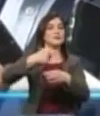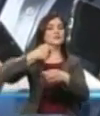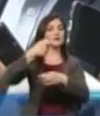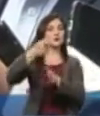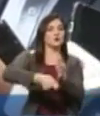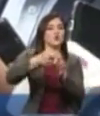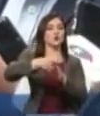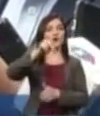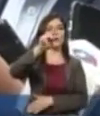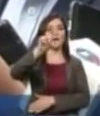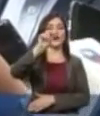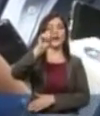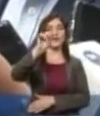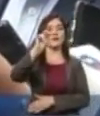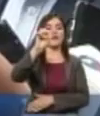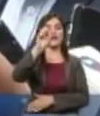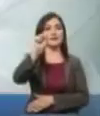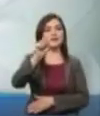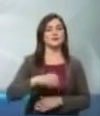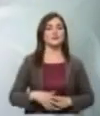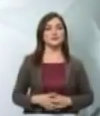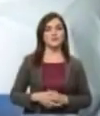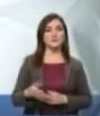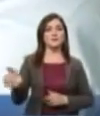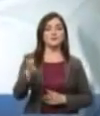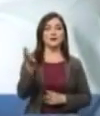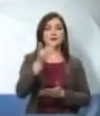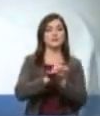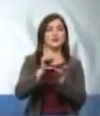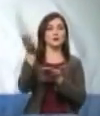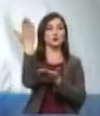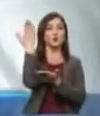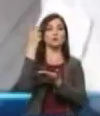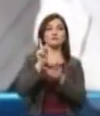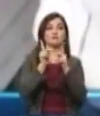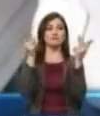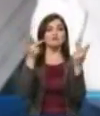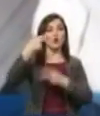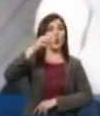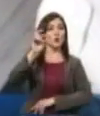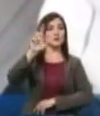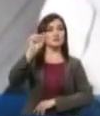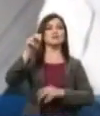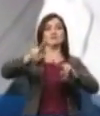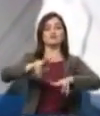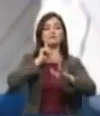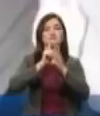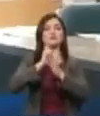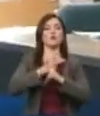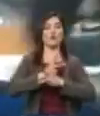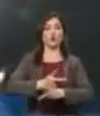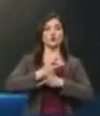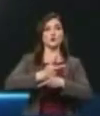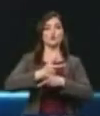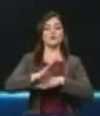específicamente al juez Paladines Salvador Alba Esmeralda. La semana anterior, Diario La Hora interpuso también un recurso de acción de protección contra la Supercom.